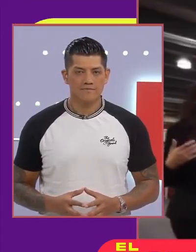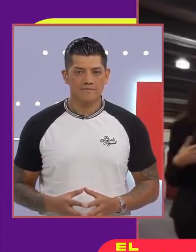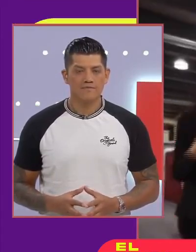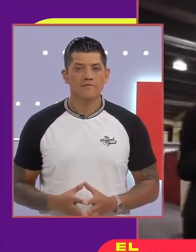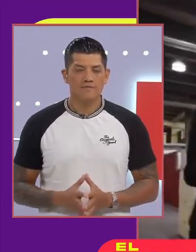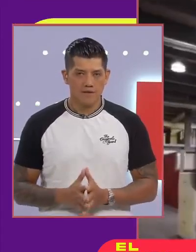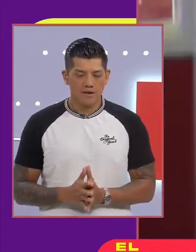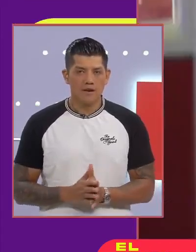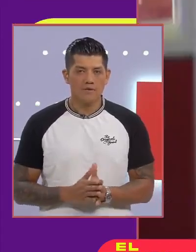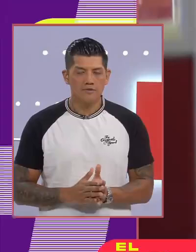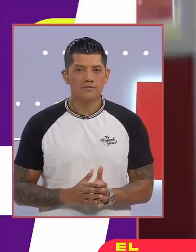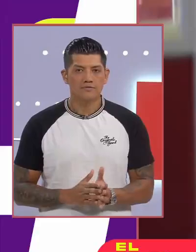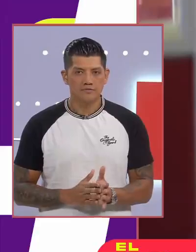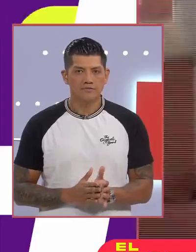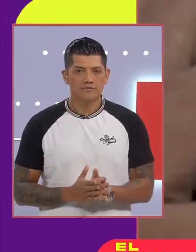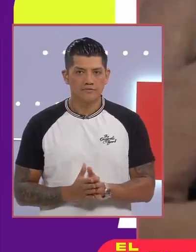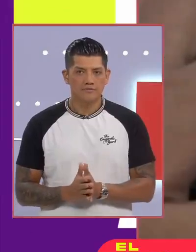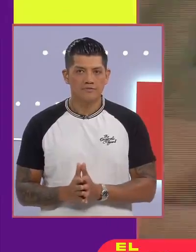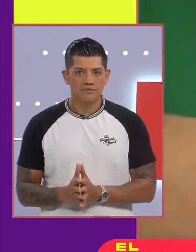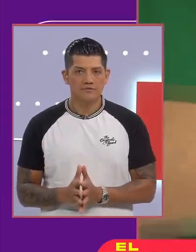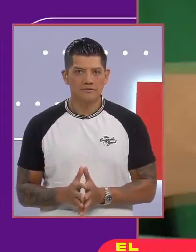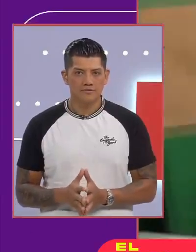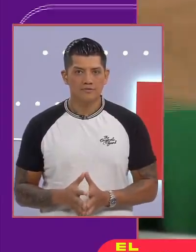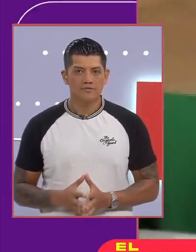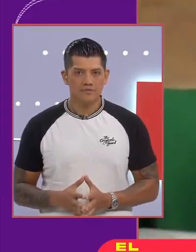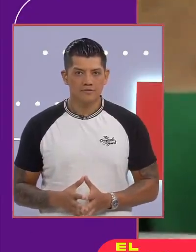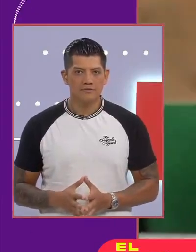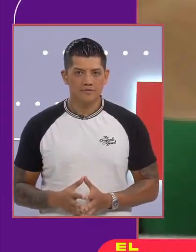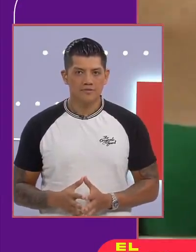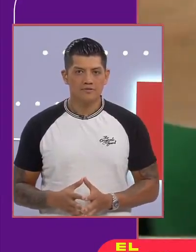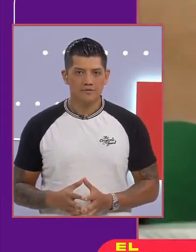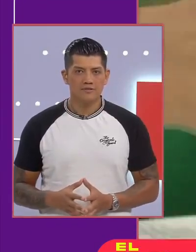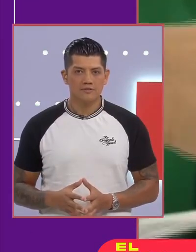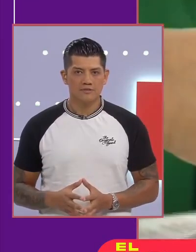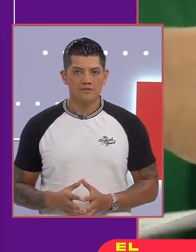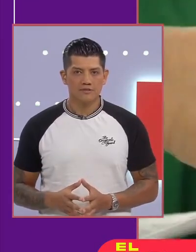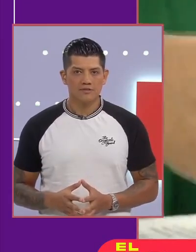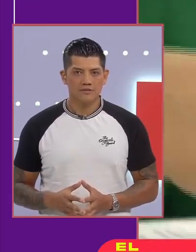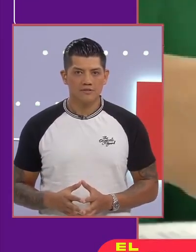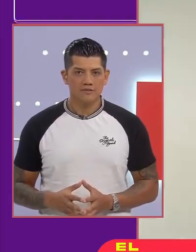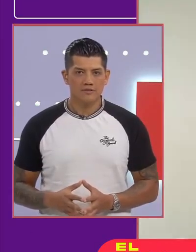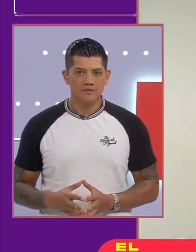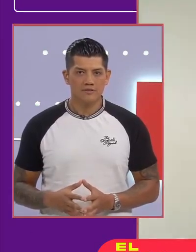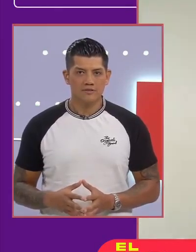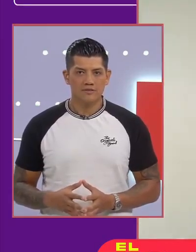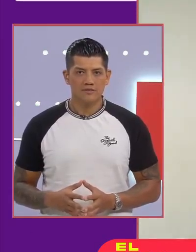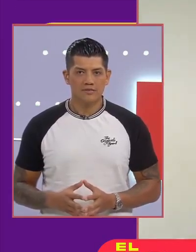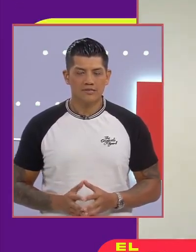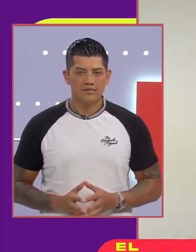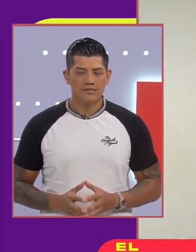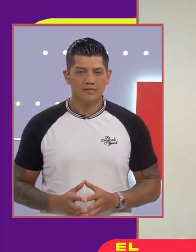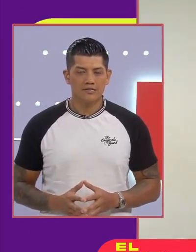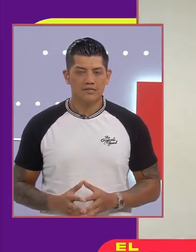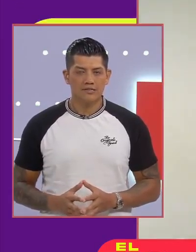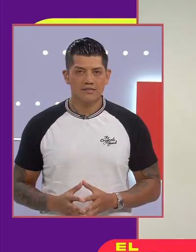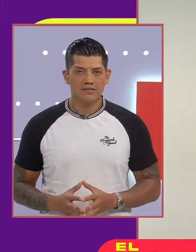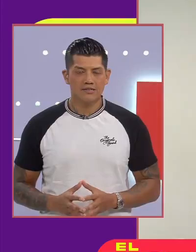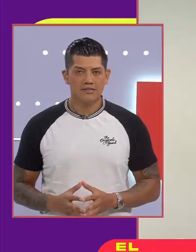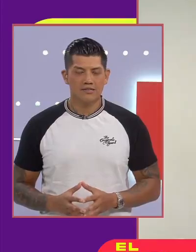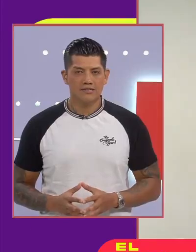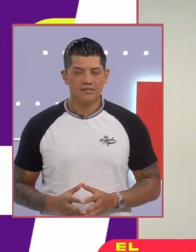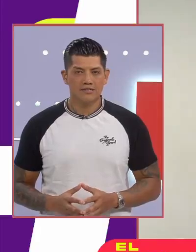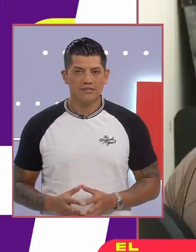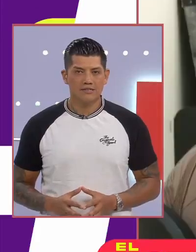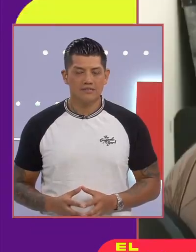esas inversiones. Se supone que tienen que repartirse, pero en general no es muy así. Y ahí hay que entrarle al tema de las afores de lleno para ver cuánto queda para el